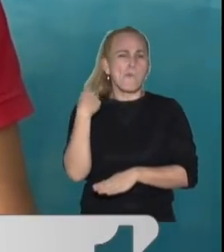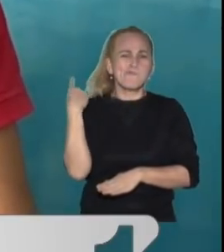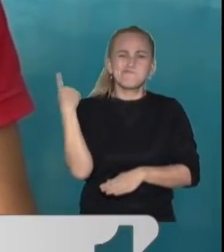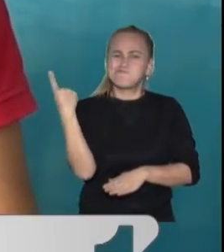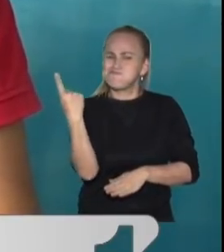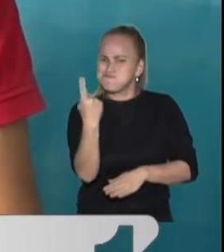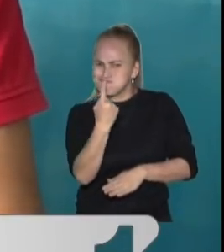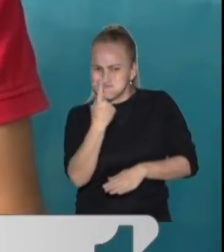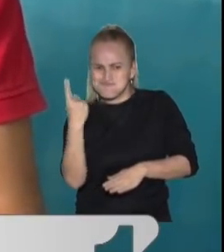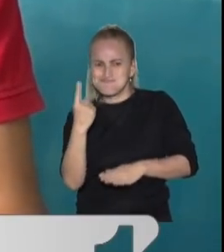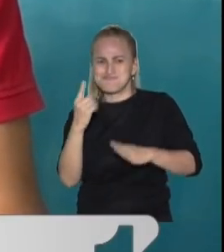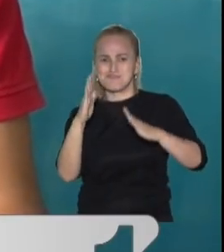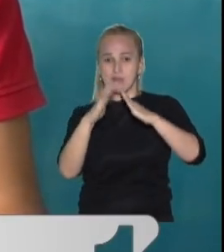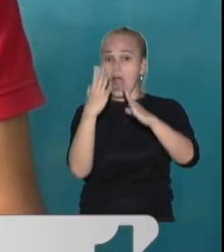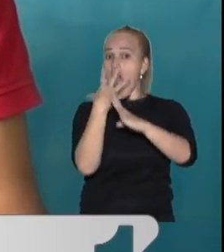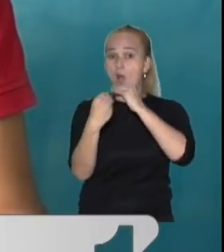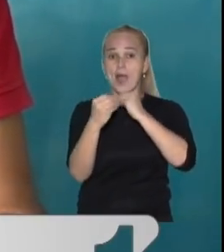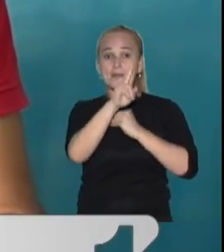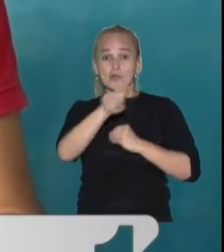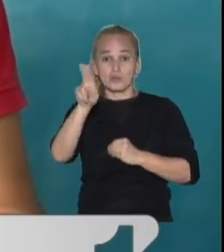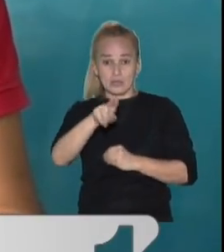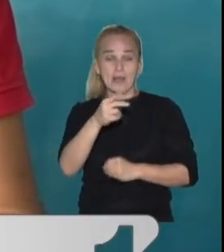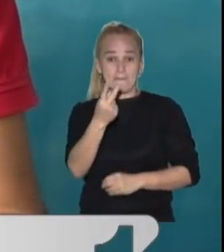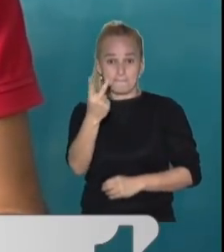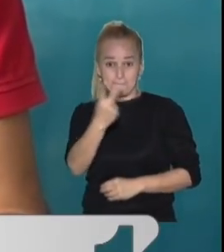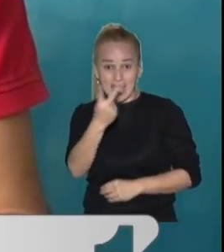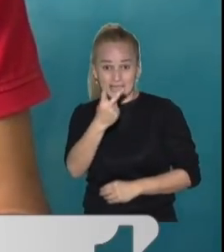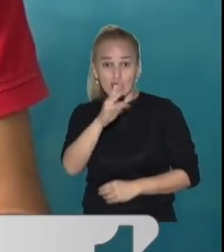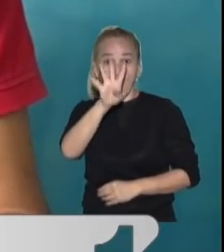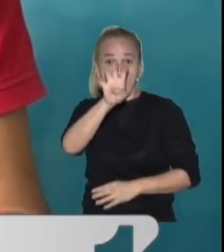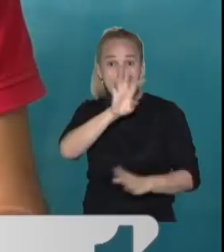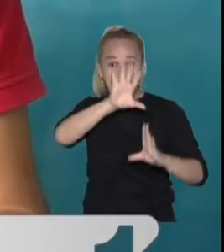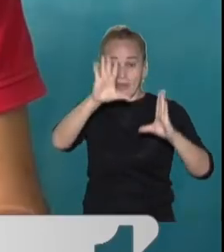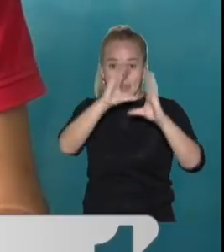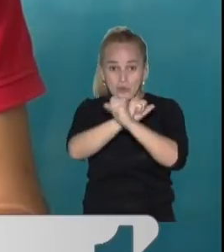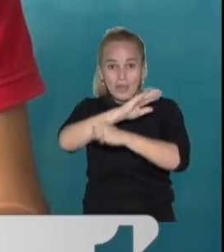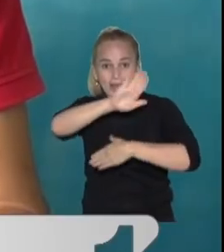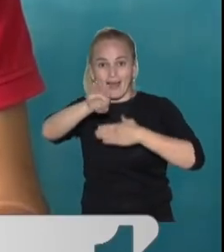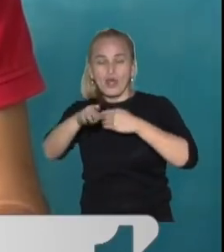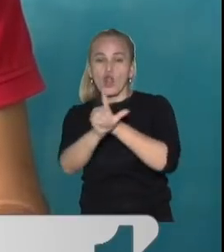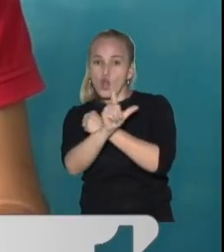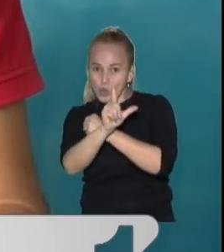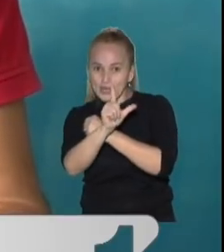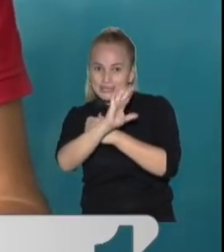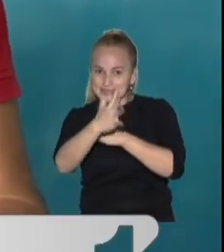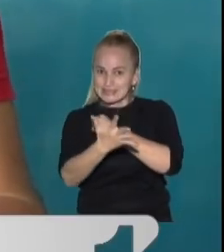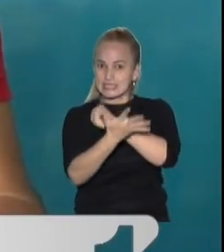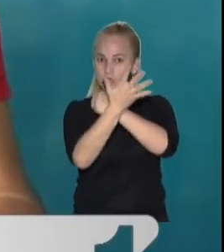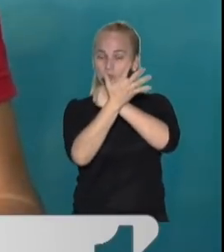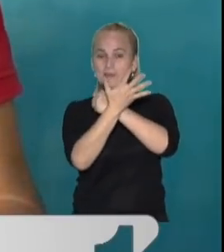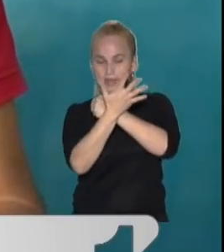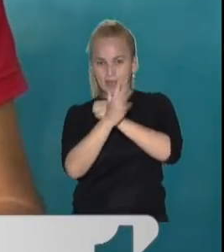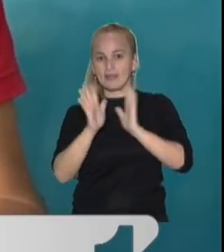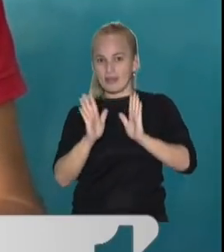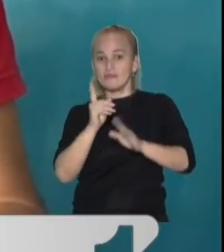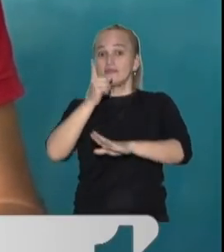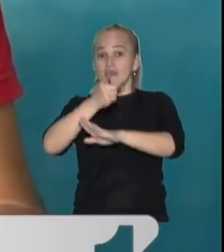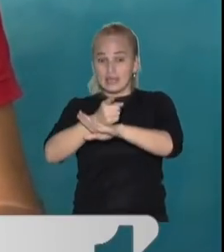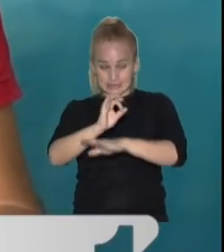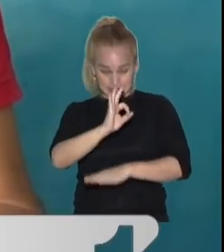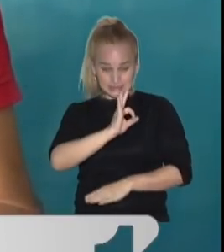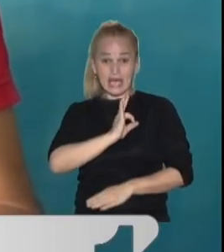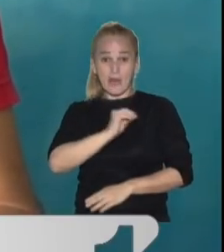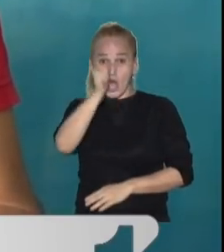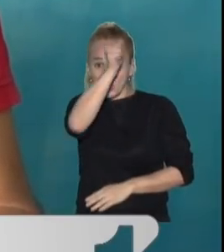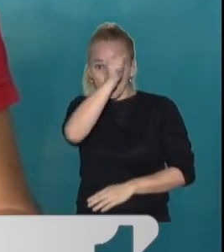viernes arranca el toque de queda desde las 9 de la noche hasta el lunes a las 5 de la mañana. Es decir, que este fin de semana